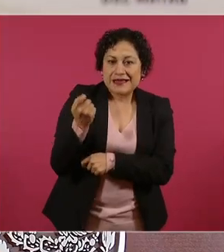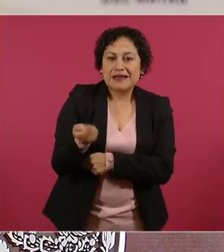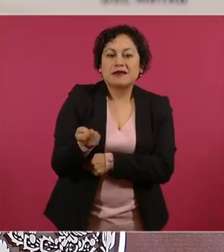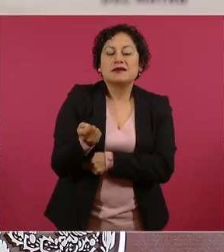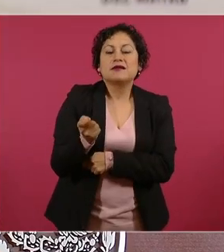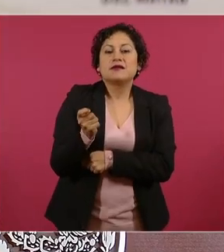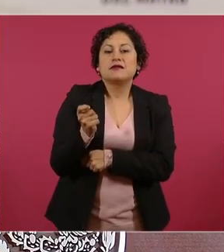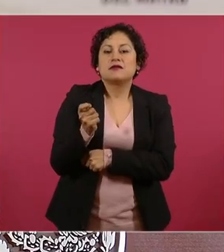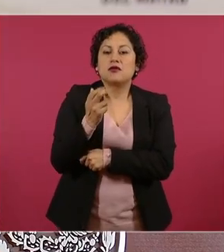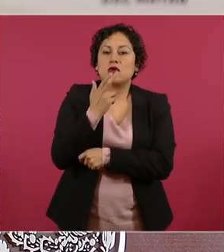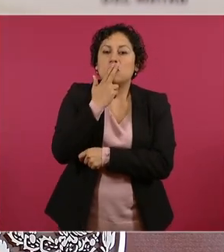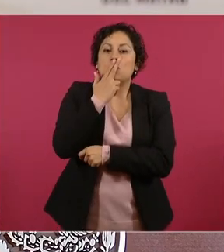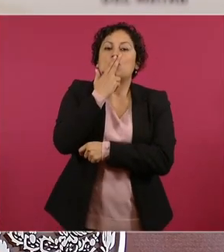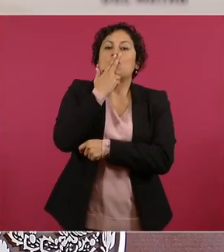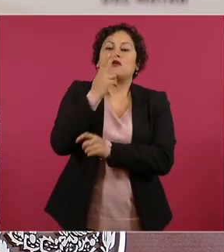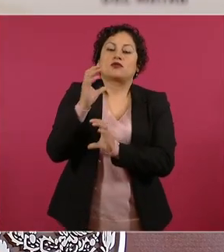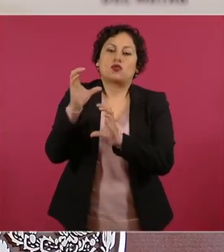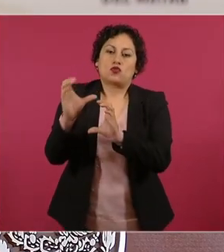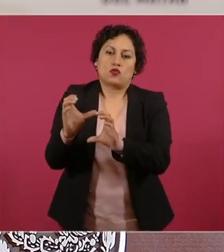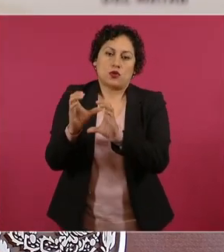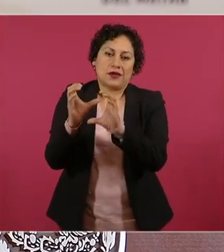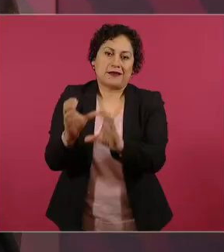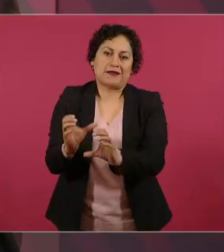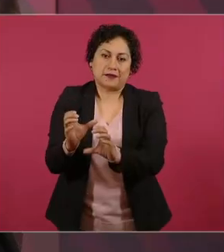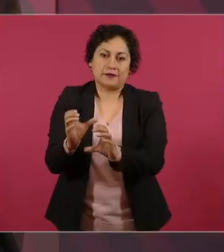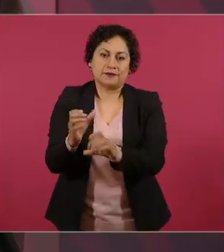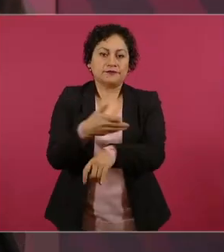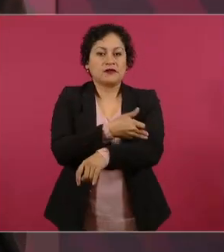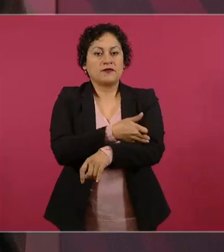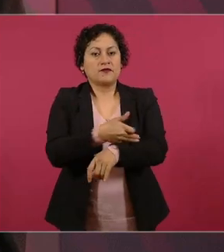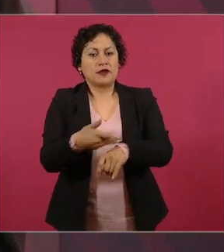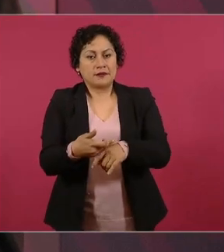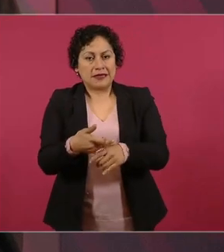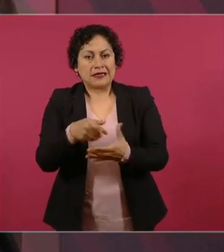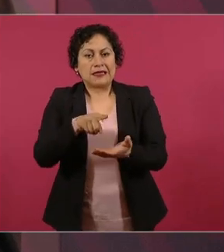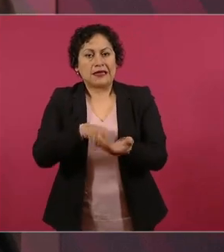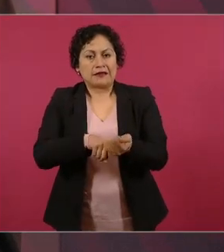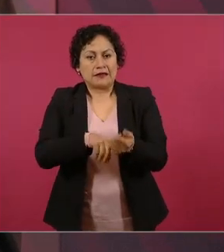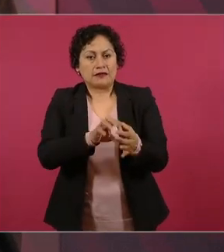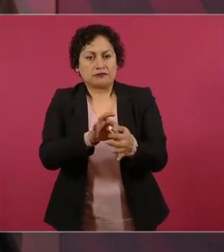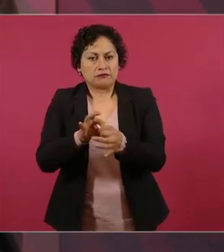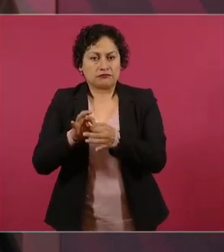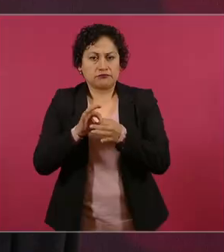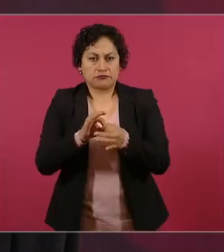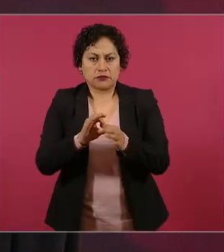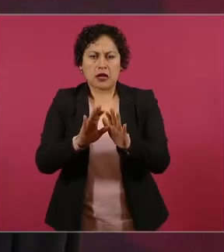que no se desintegren las familias, la familia en el concepto amplio y moderno,